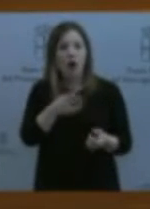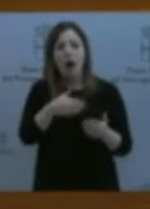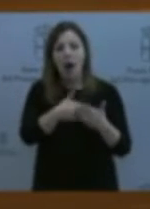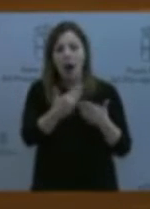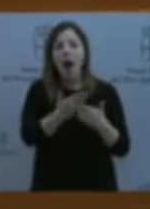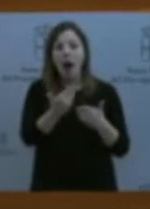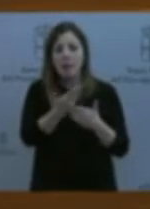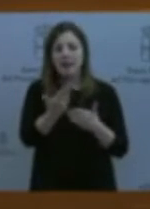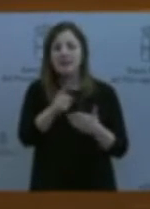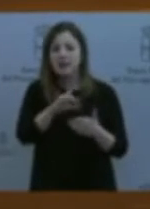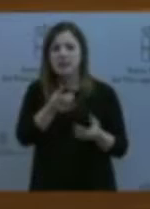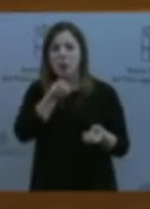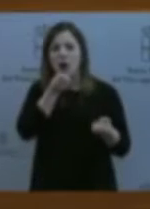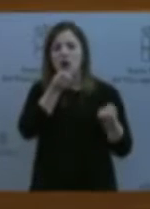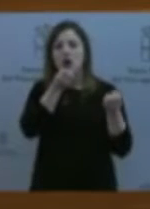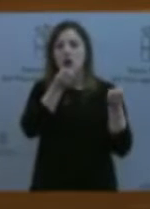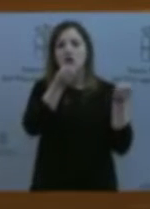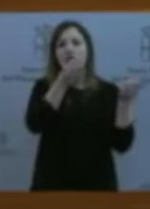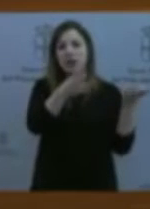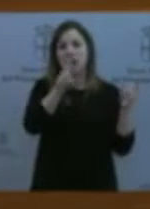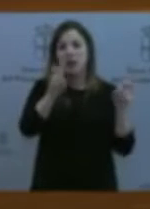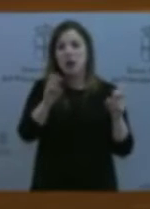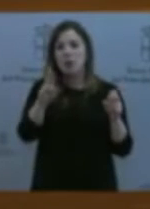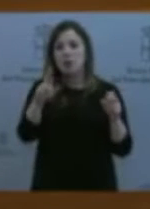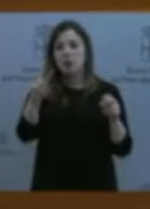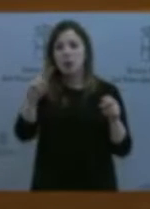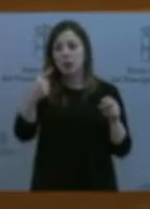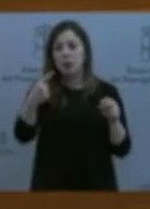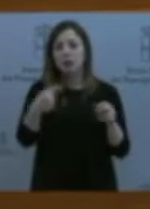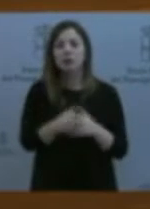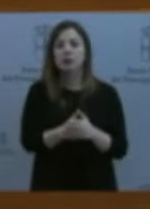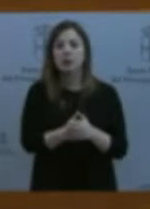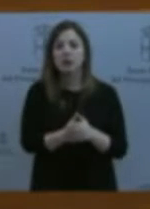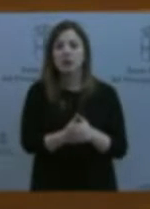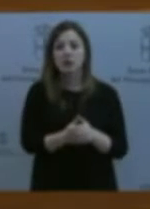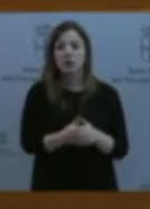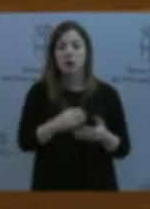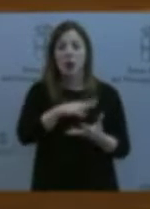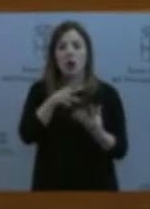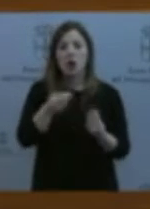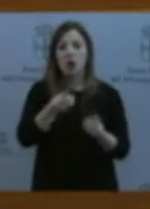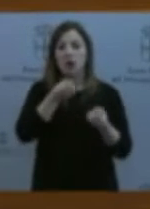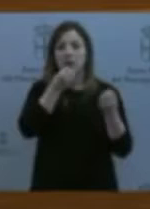sobre el PRUG, salieron noticias, ¿no? Un poco